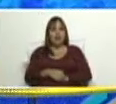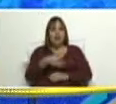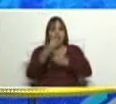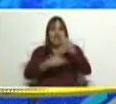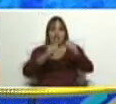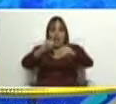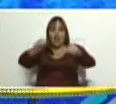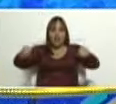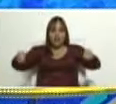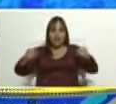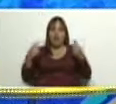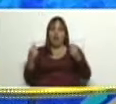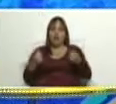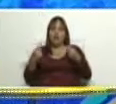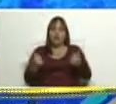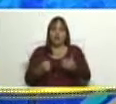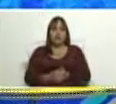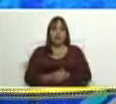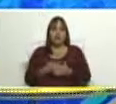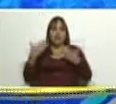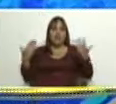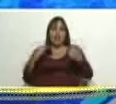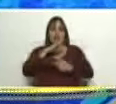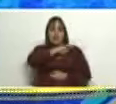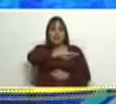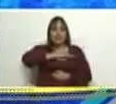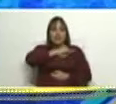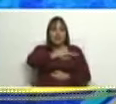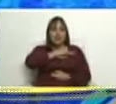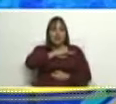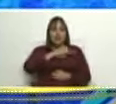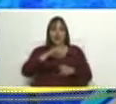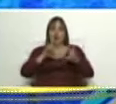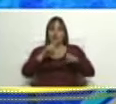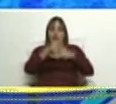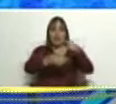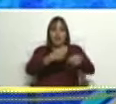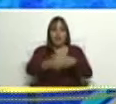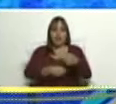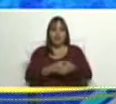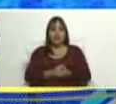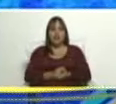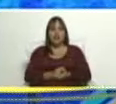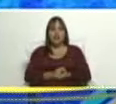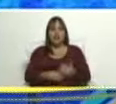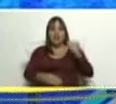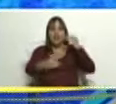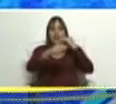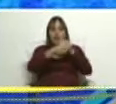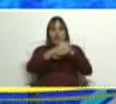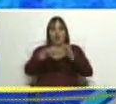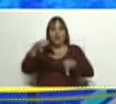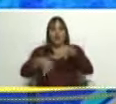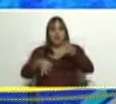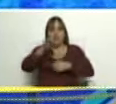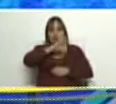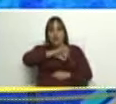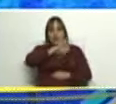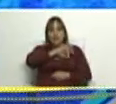y activar la gran misión de nueva generación, igualdad y justicia